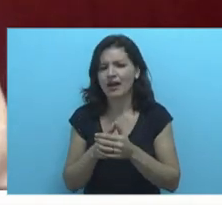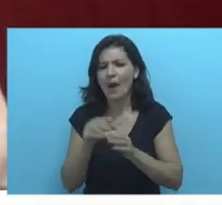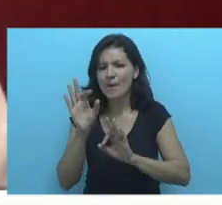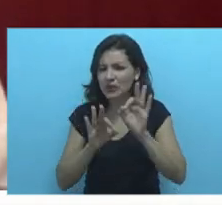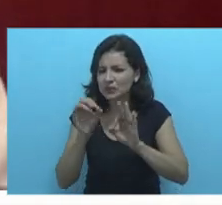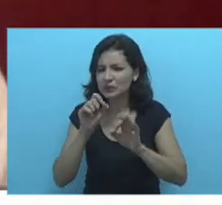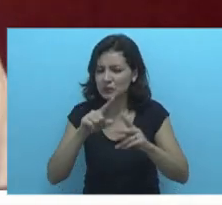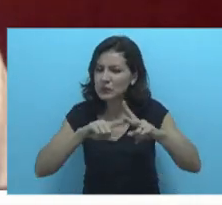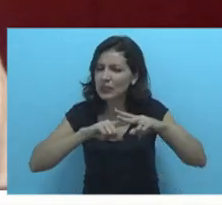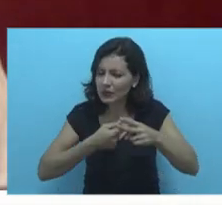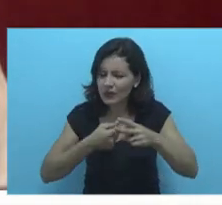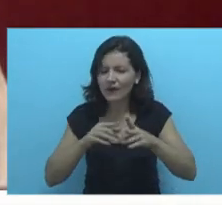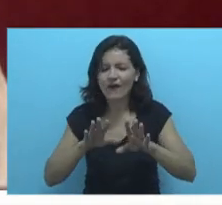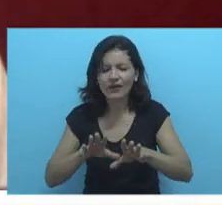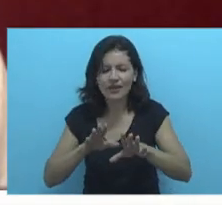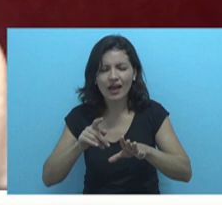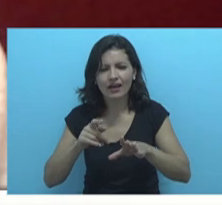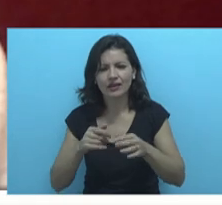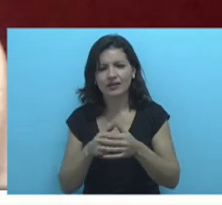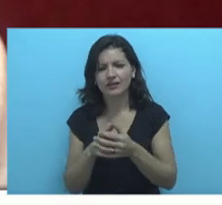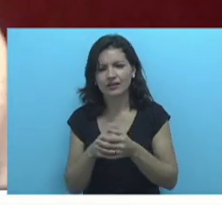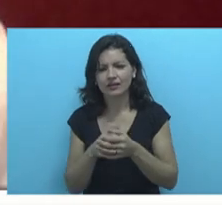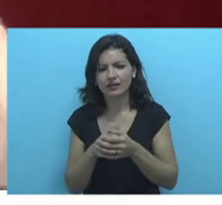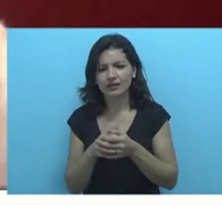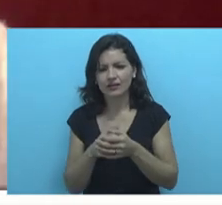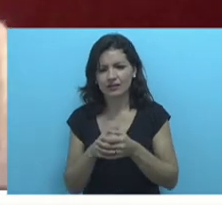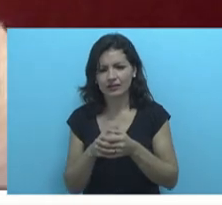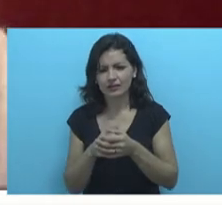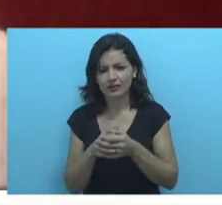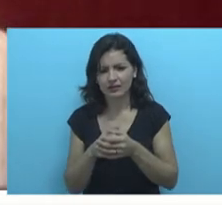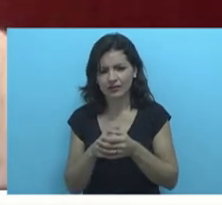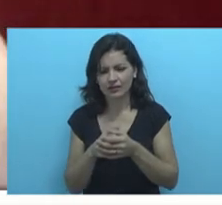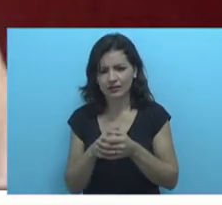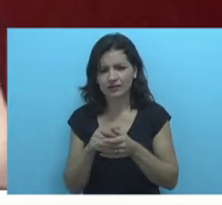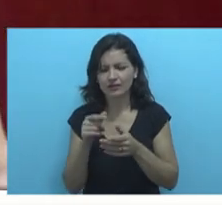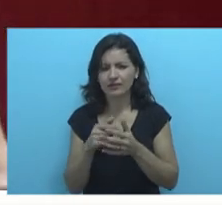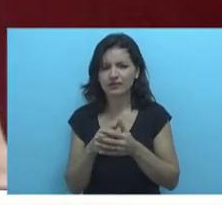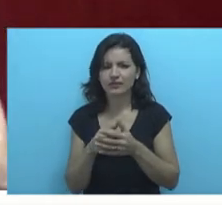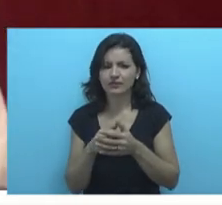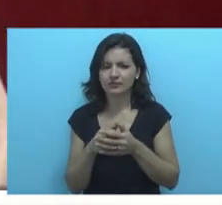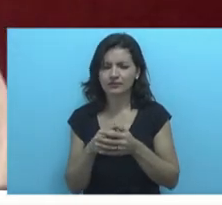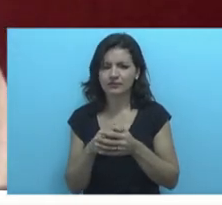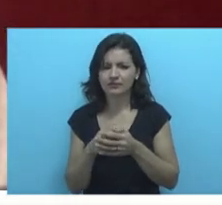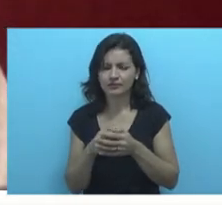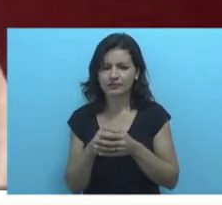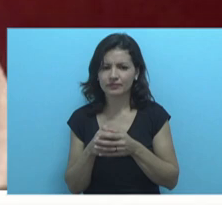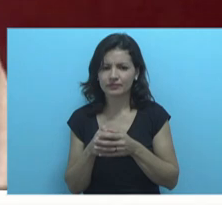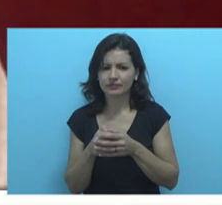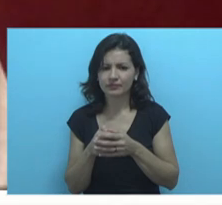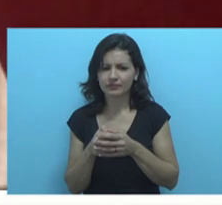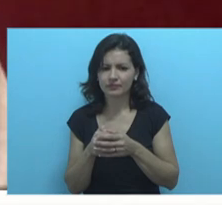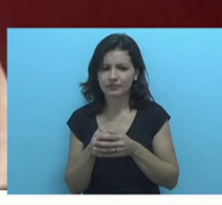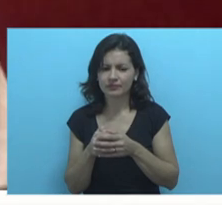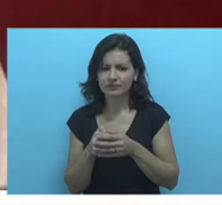su tecnología, su tema de investigación, y por eso son muy exigentes. Y la verdad que